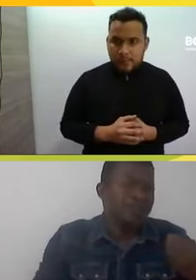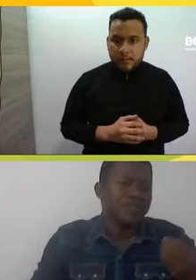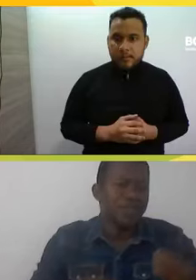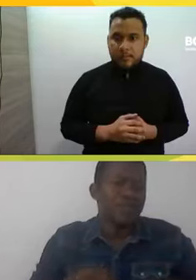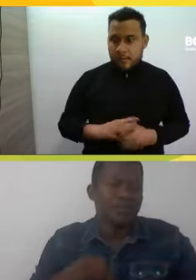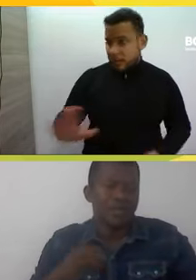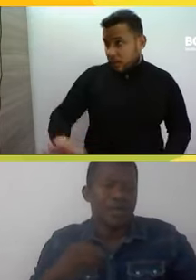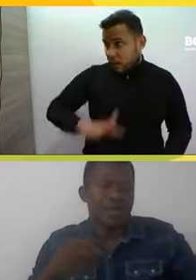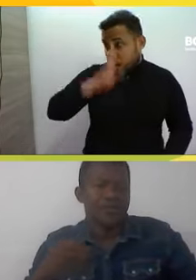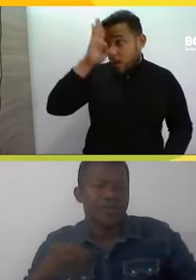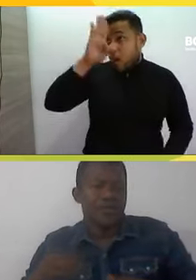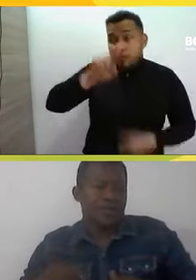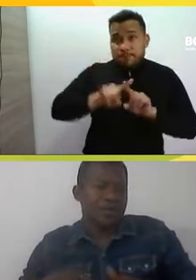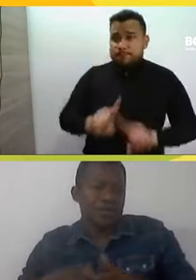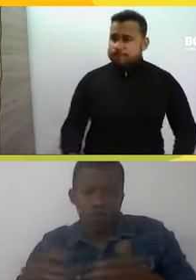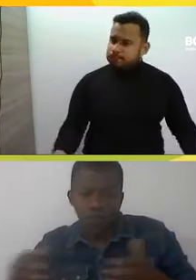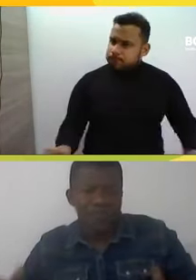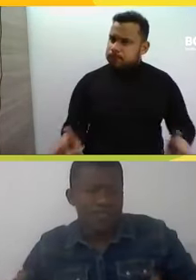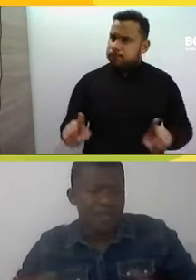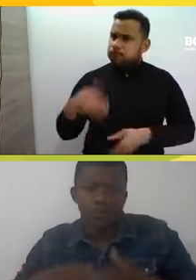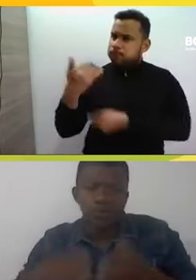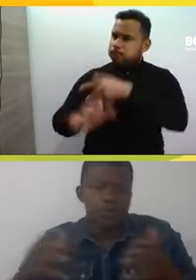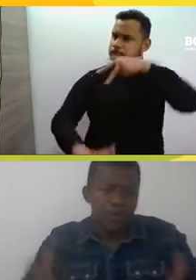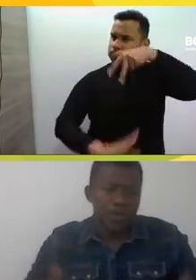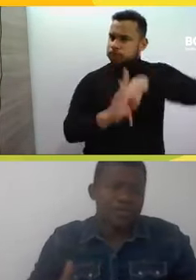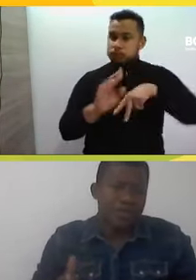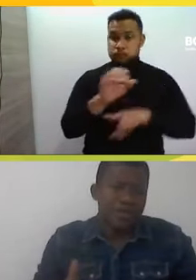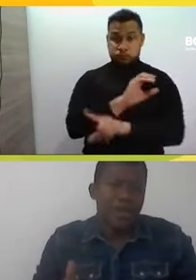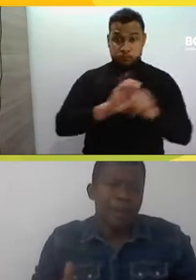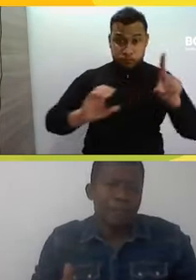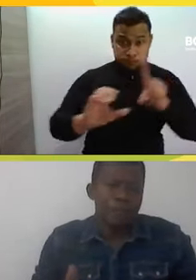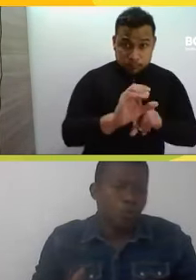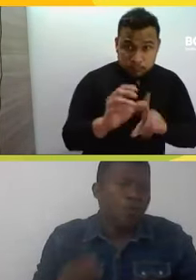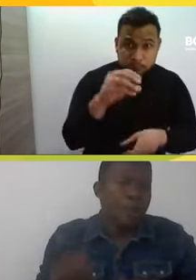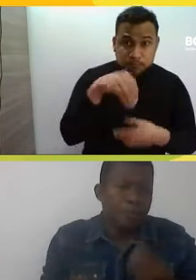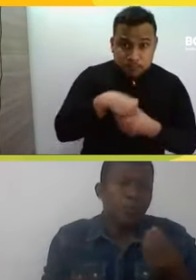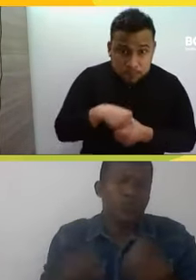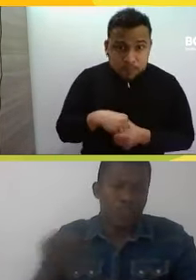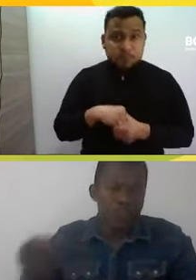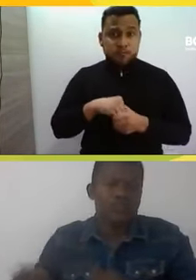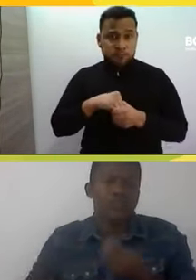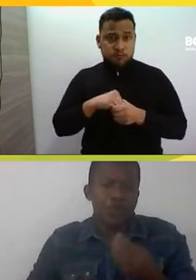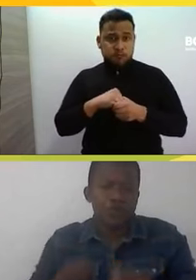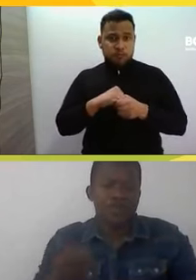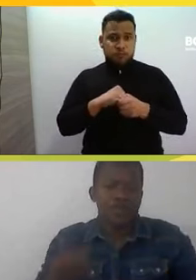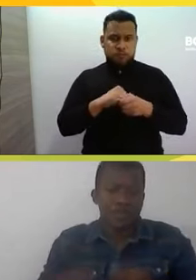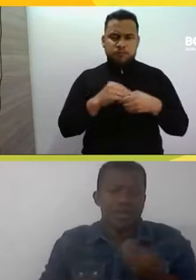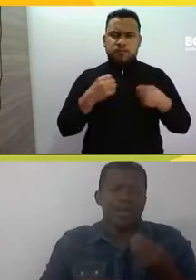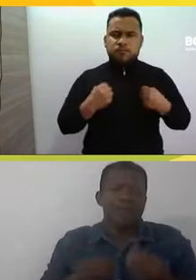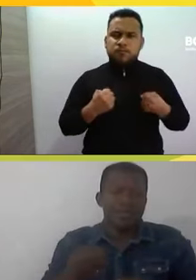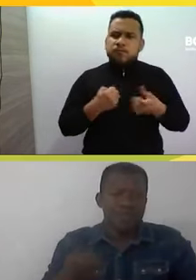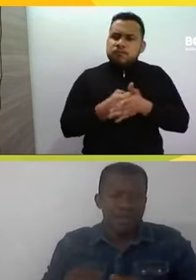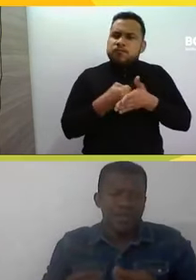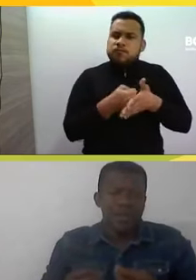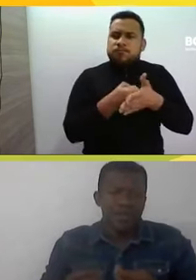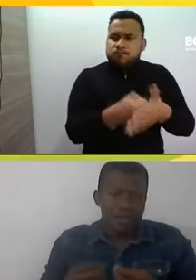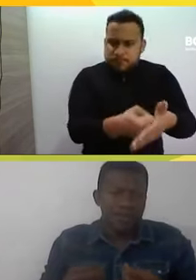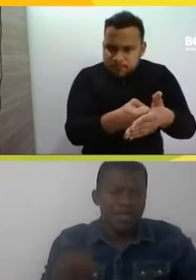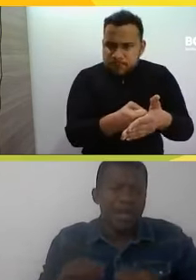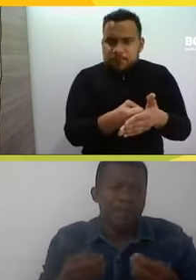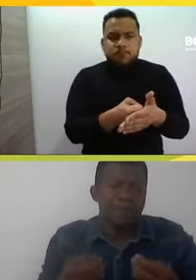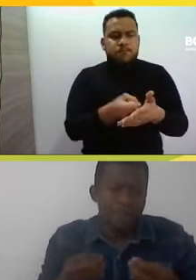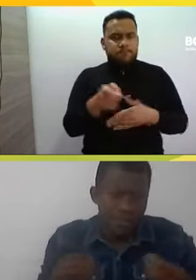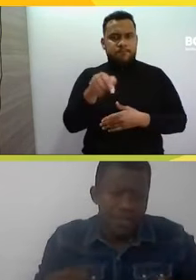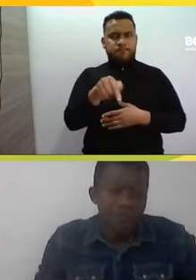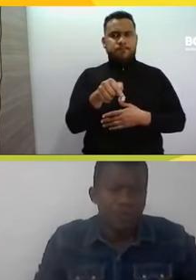costumbres distintas, esto hace que la cultura tenga unas pulsaciones que generalmente